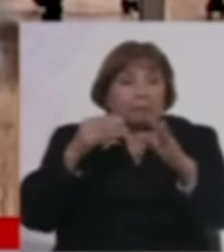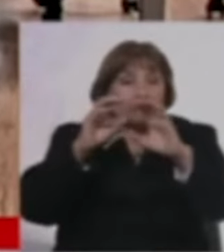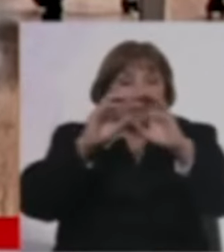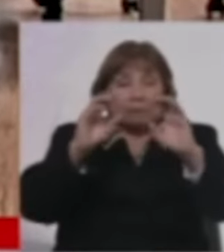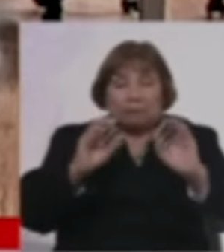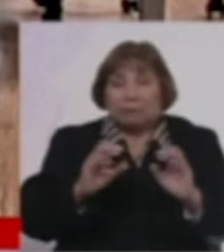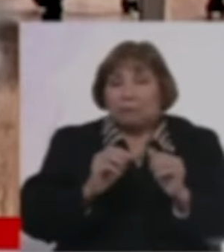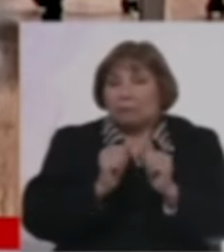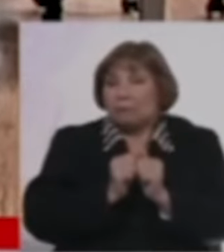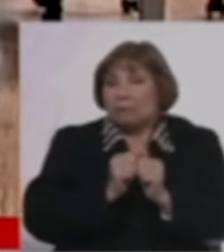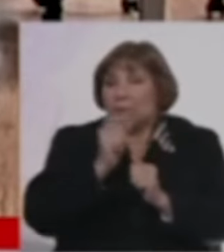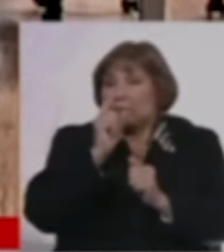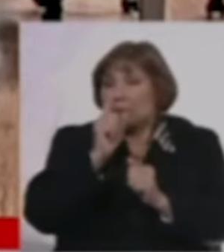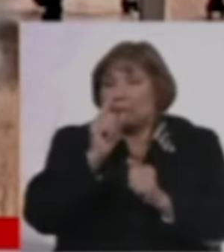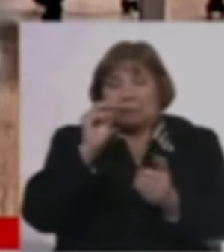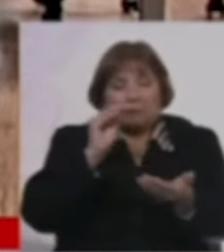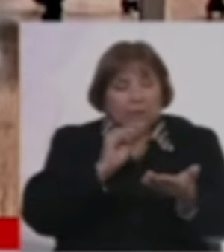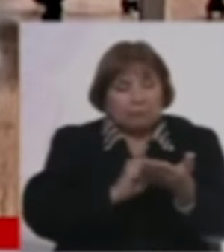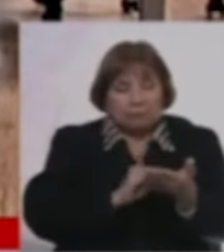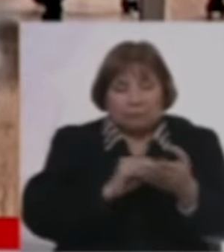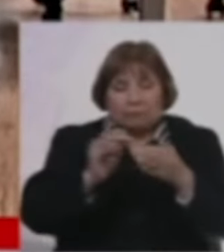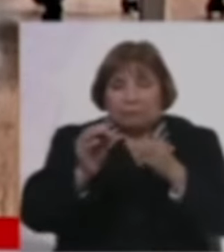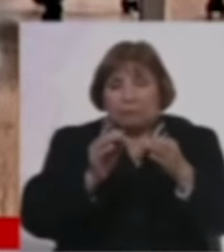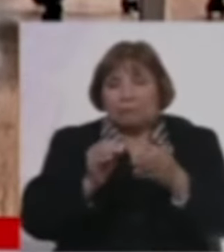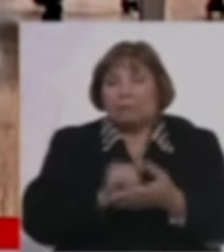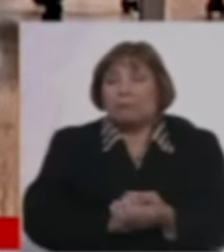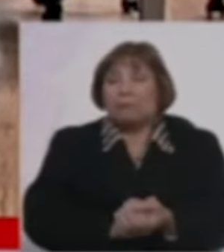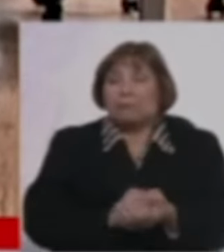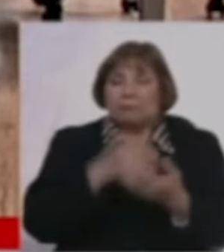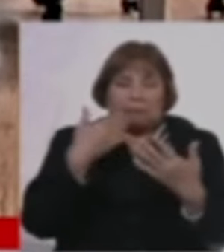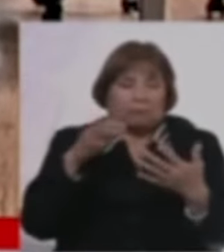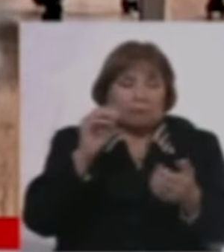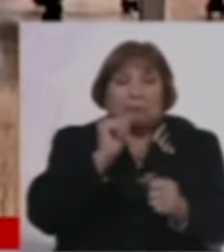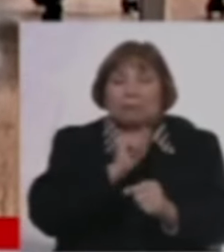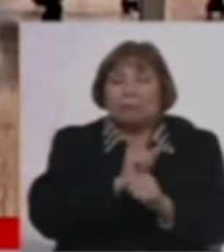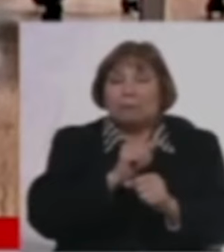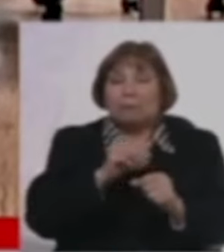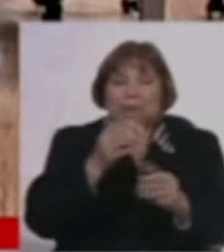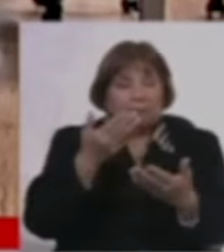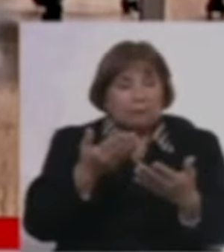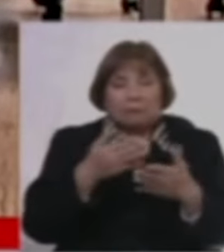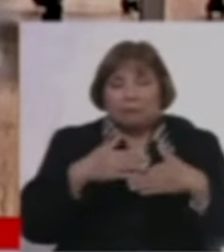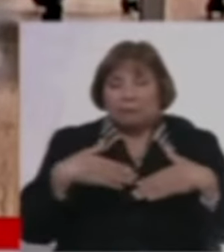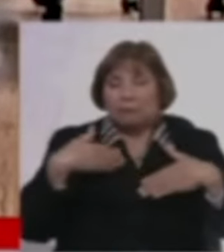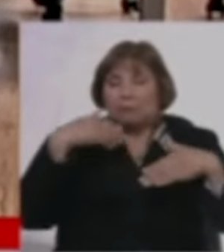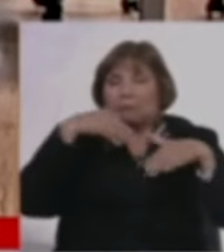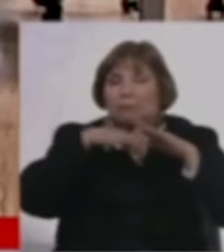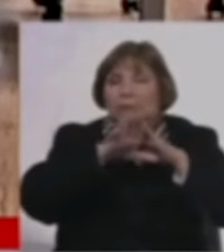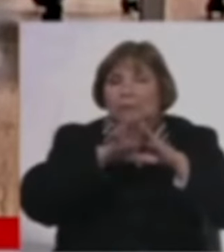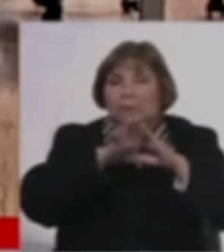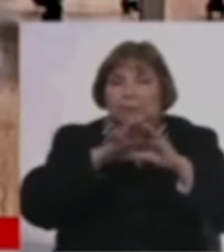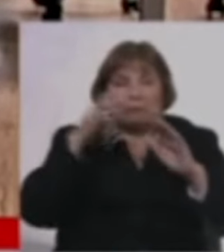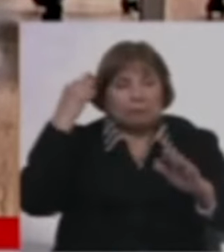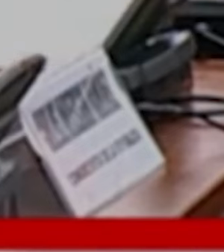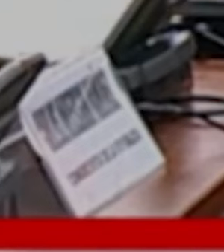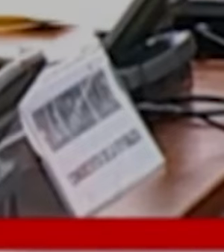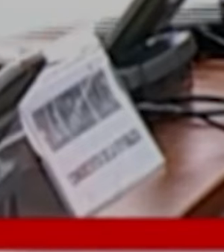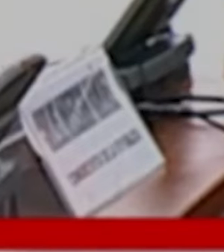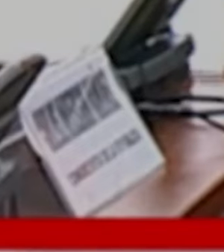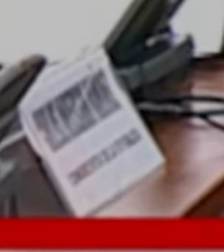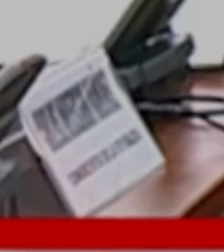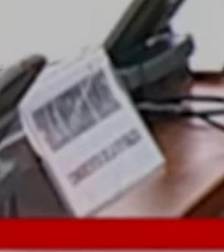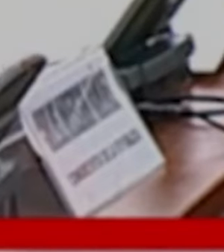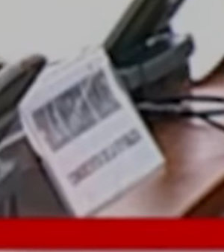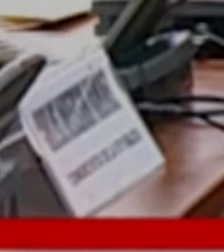con una Por más que hayan sido ya sentenciados y cumplida la pena puedan ingresar al campo la política creo que